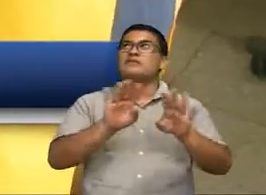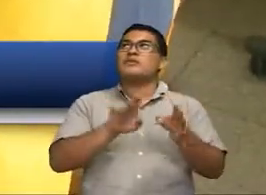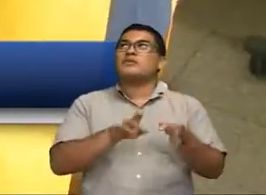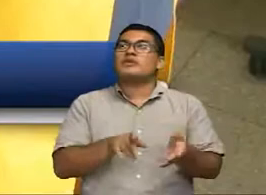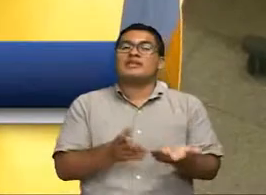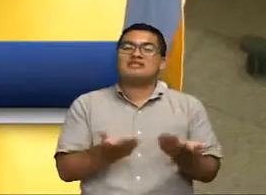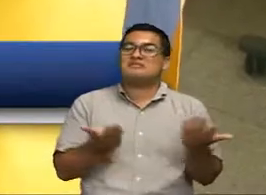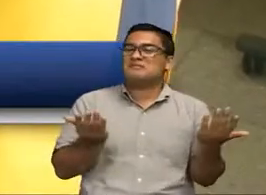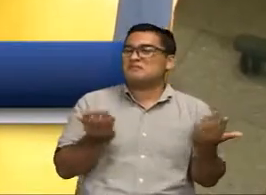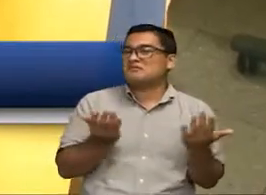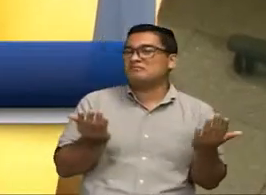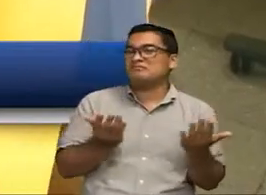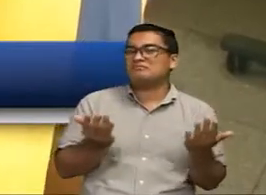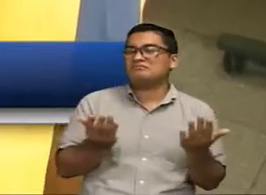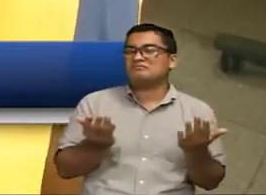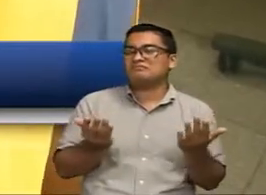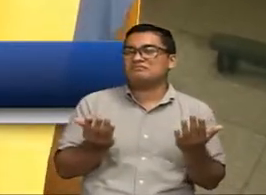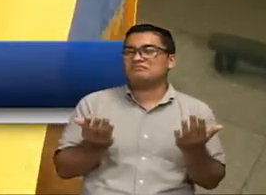parte